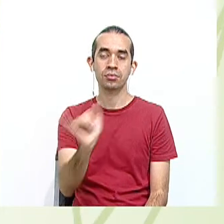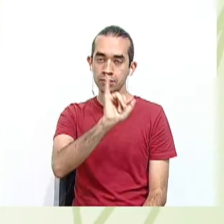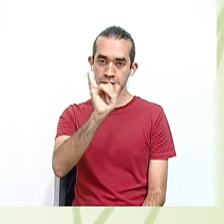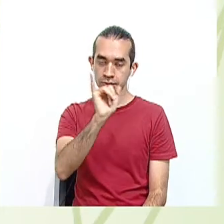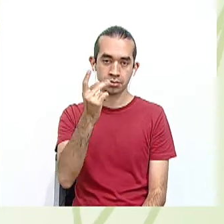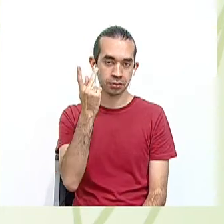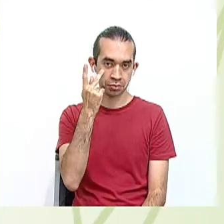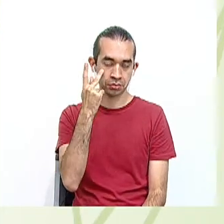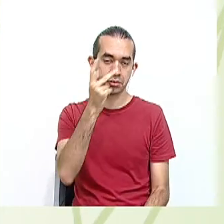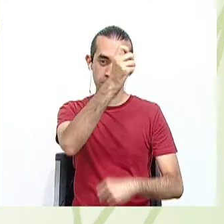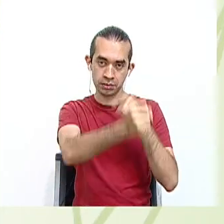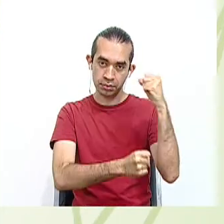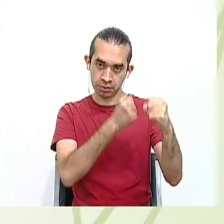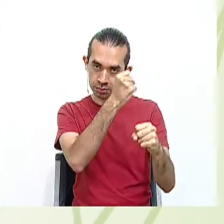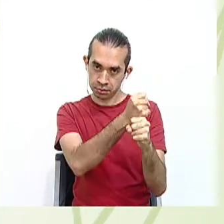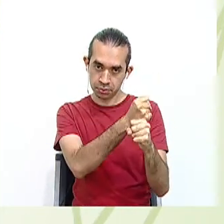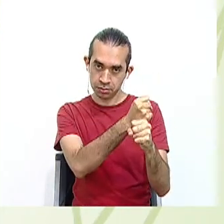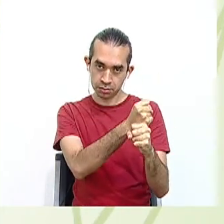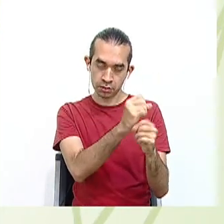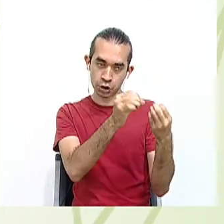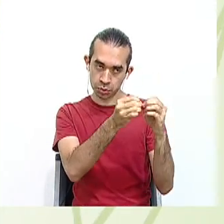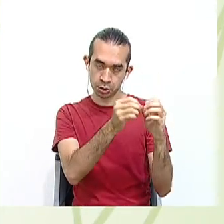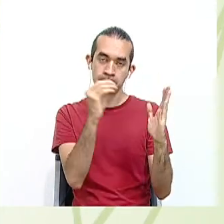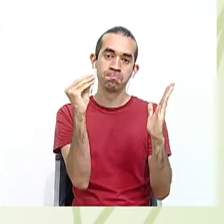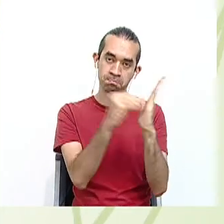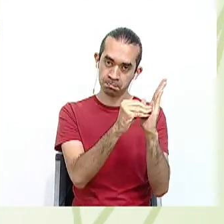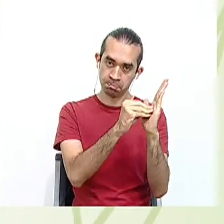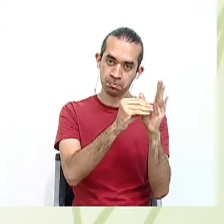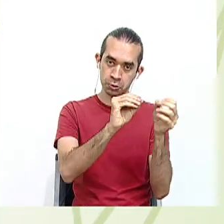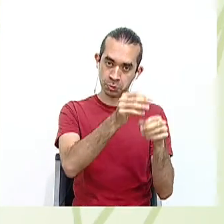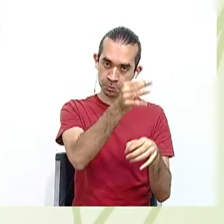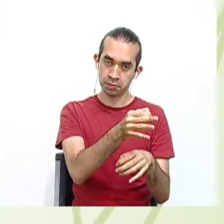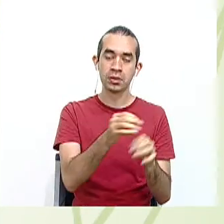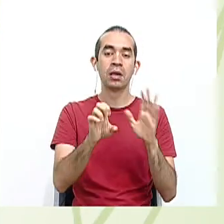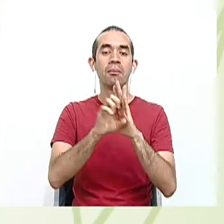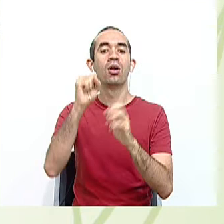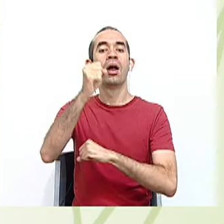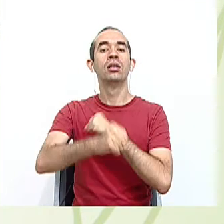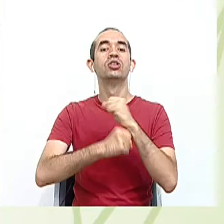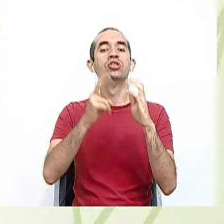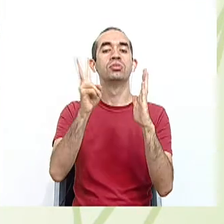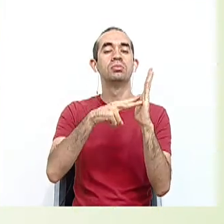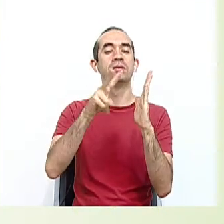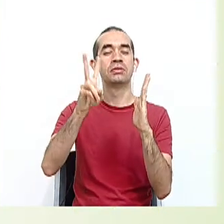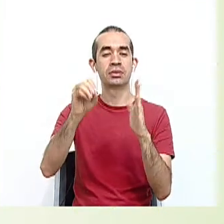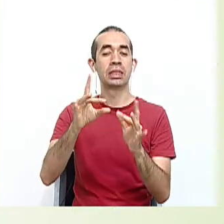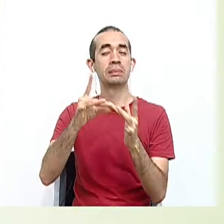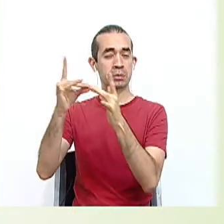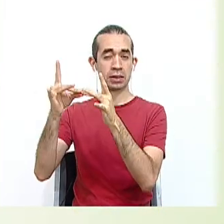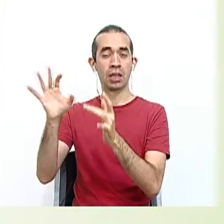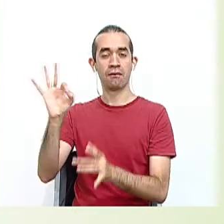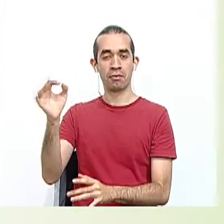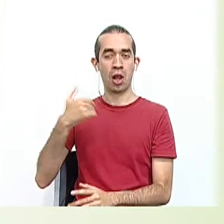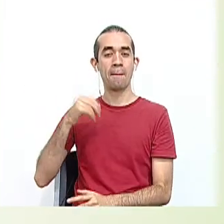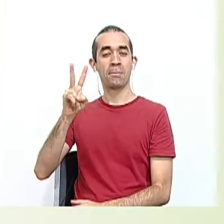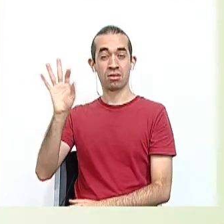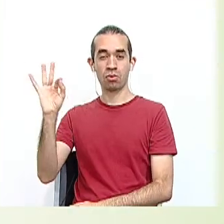También números que identifican años. El año 2020 fue bisiesto.